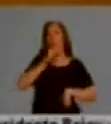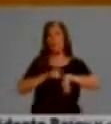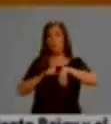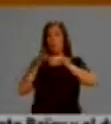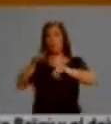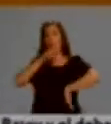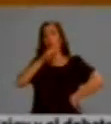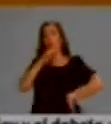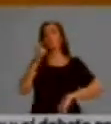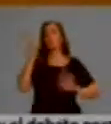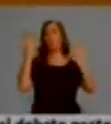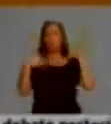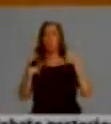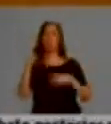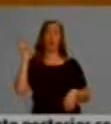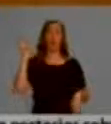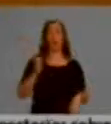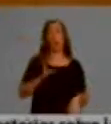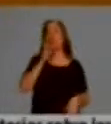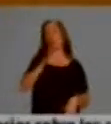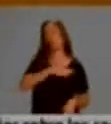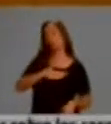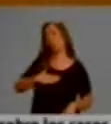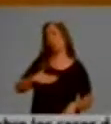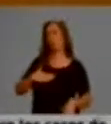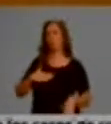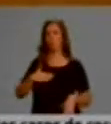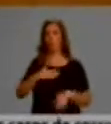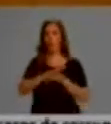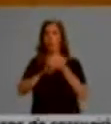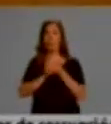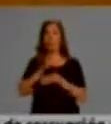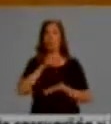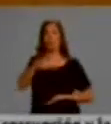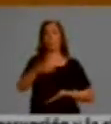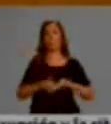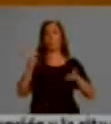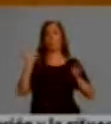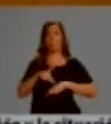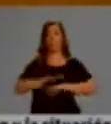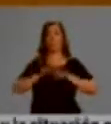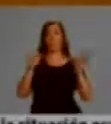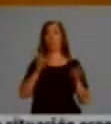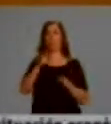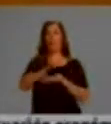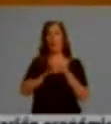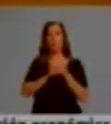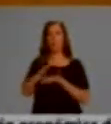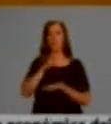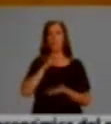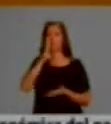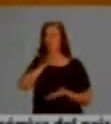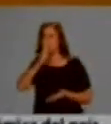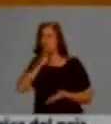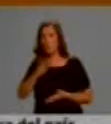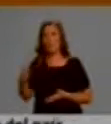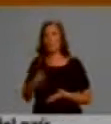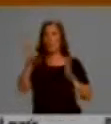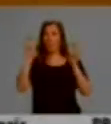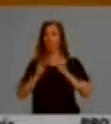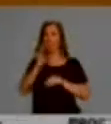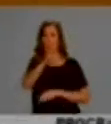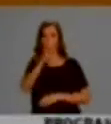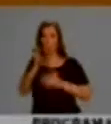tiempo a justificar que ha venido porque ha querido y a hablar de la moción de censura que a hablar de la contabilidad del Partido Popular y del